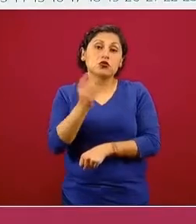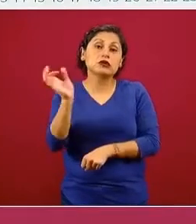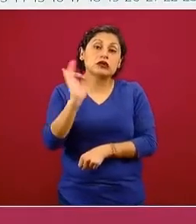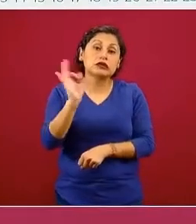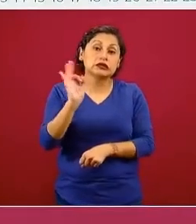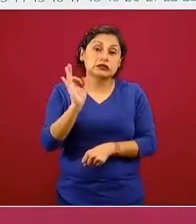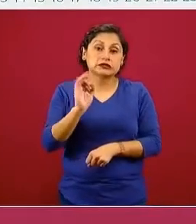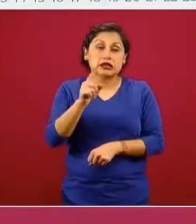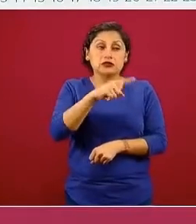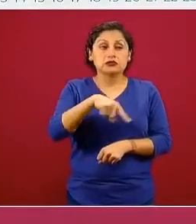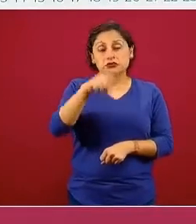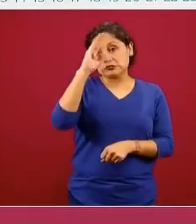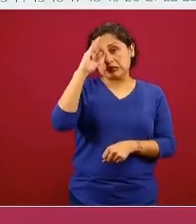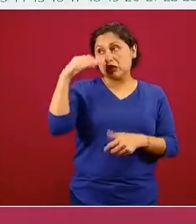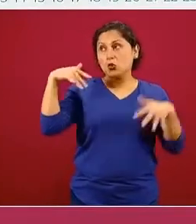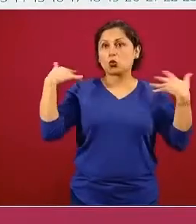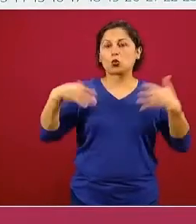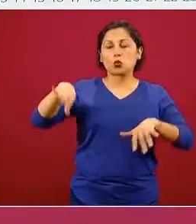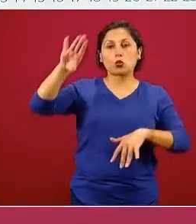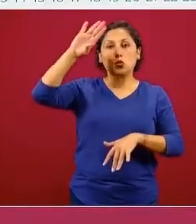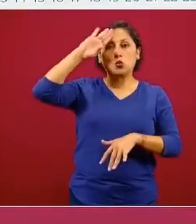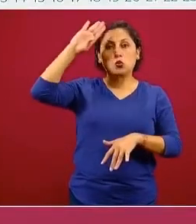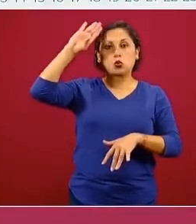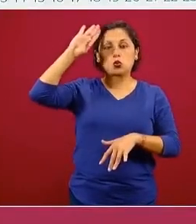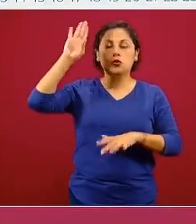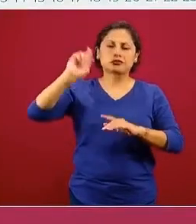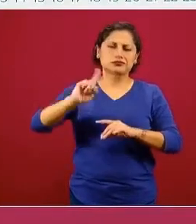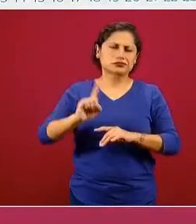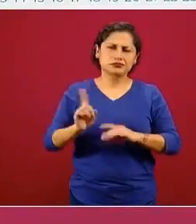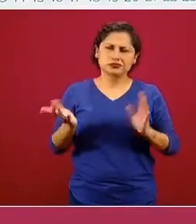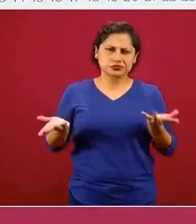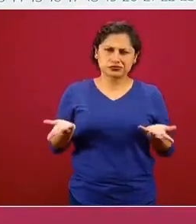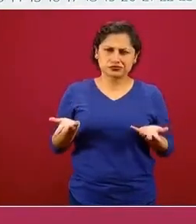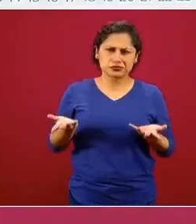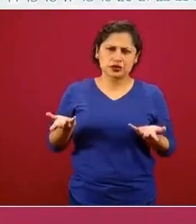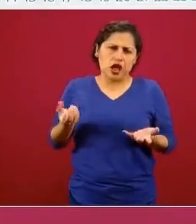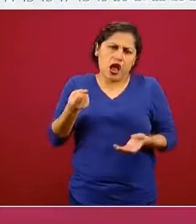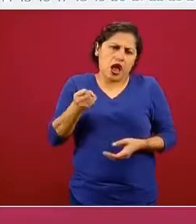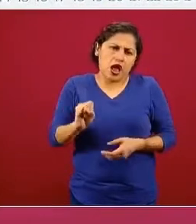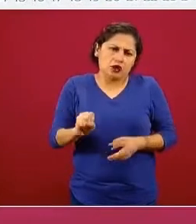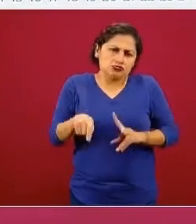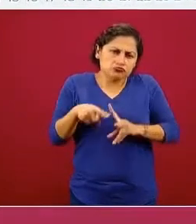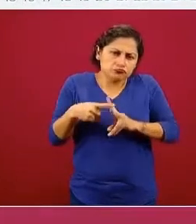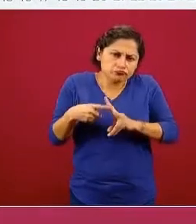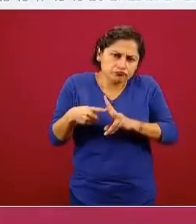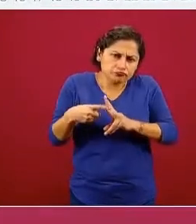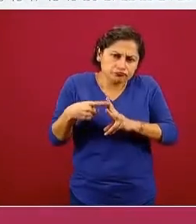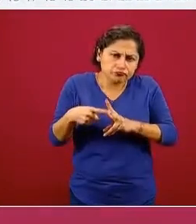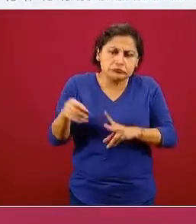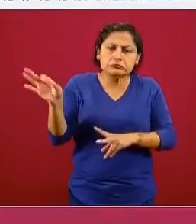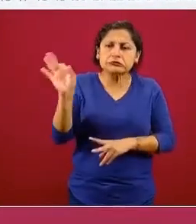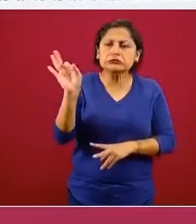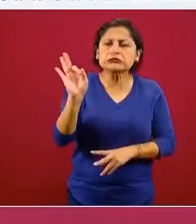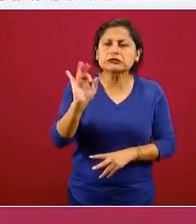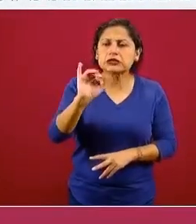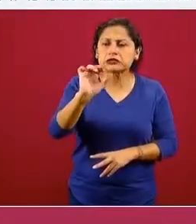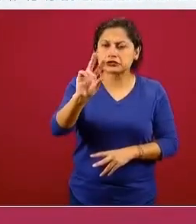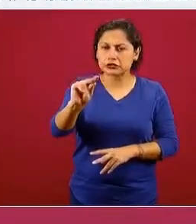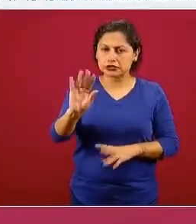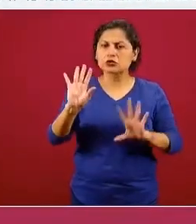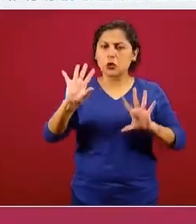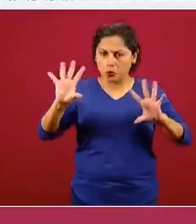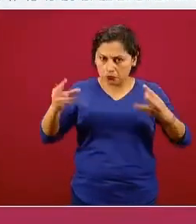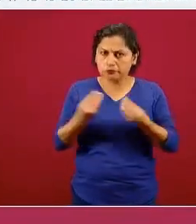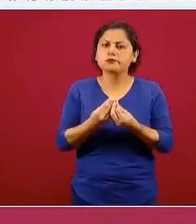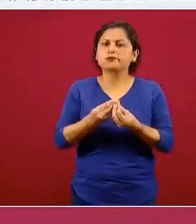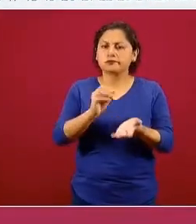hay más casos. No, solamente es aquellos que anticipamos pueden resultar